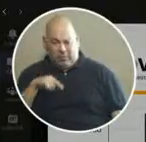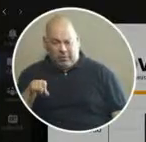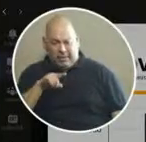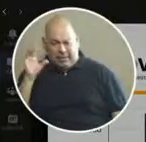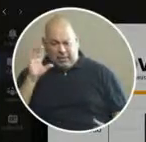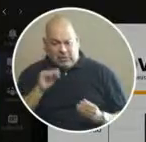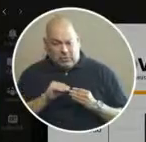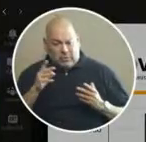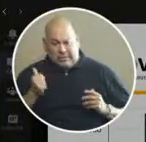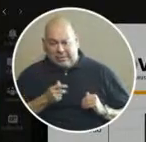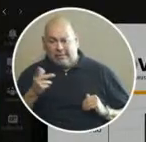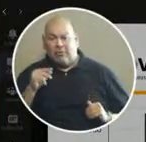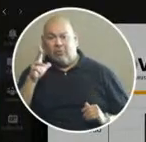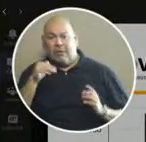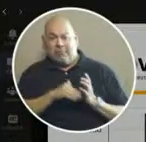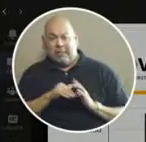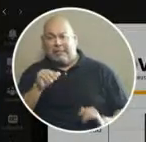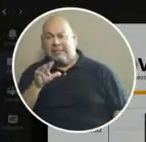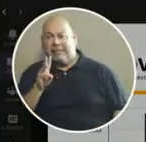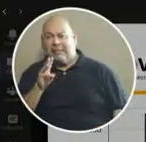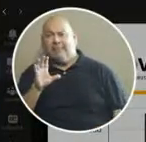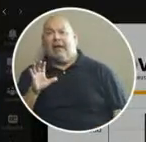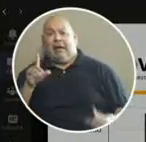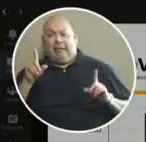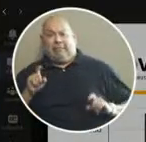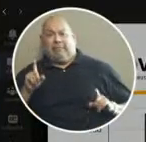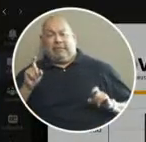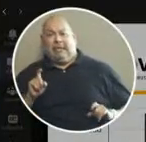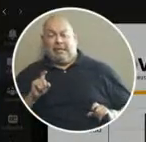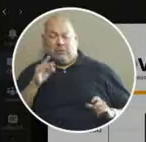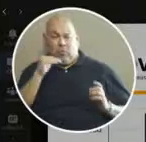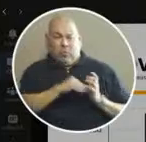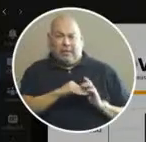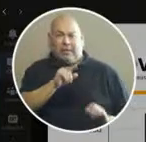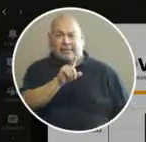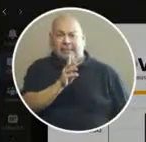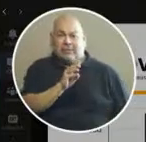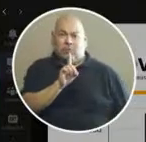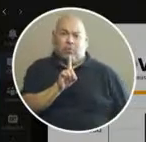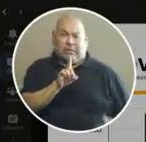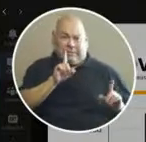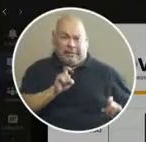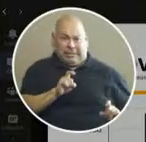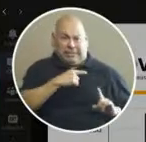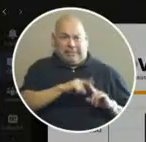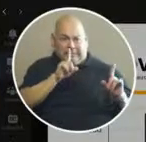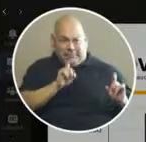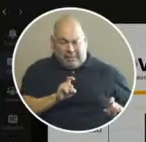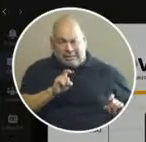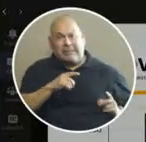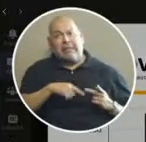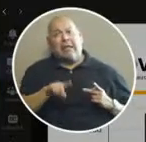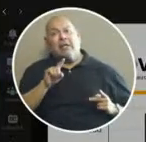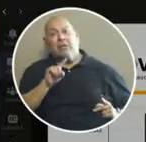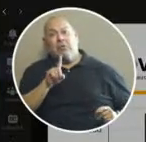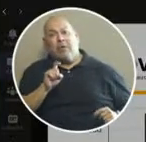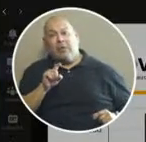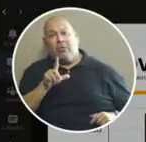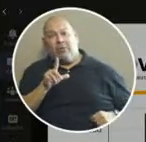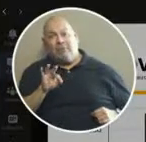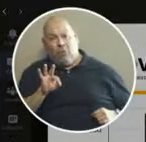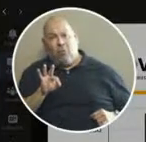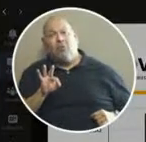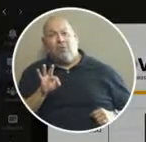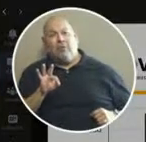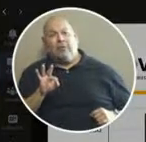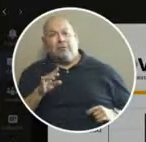total de 3,065 pruebas, de las cuales 1,671 eran de staff y 1,394